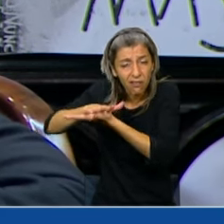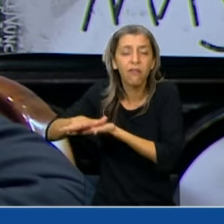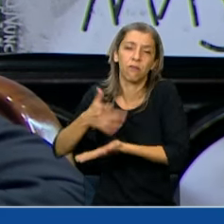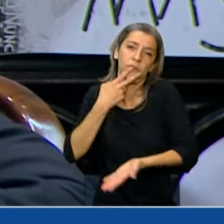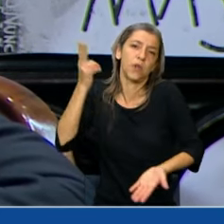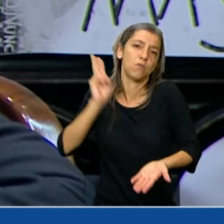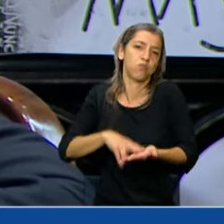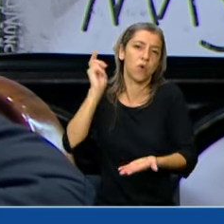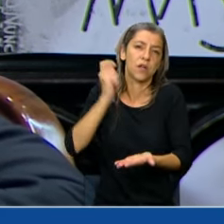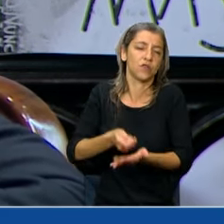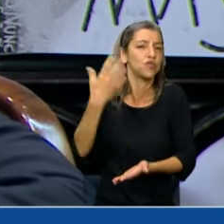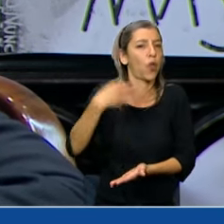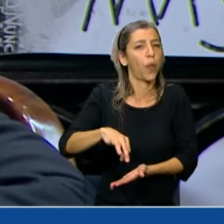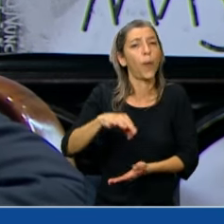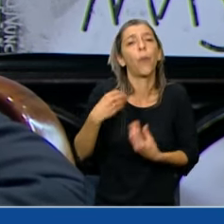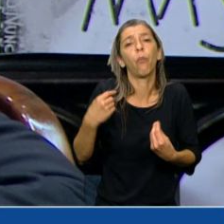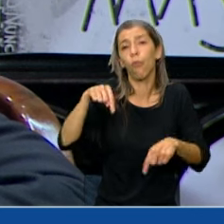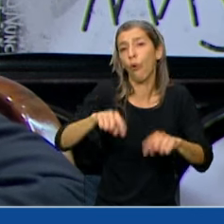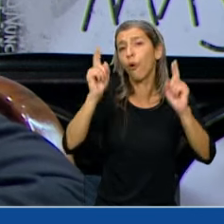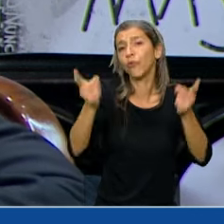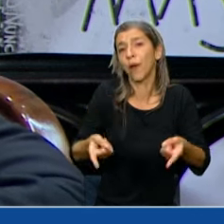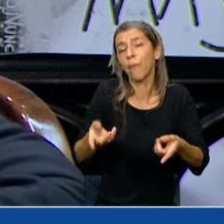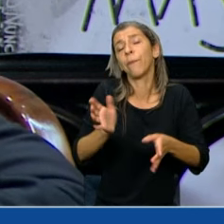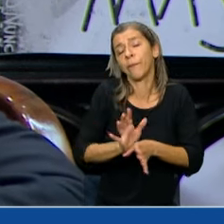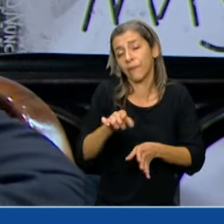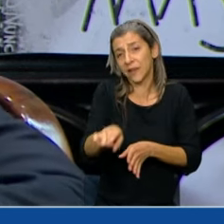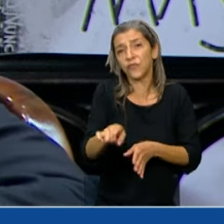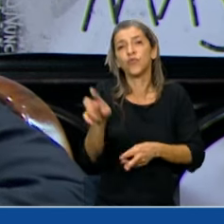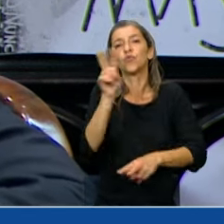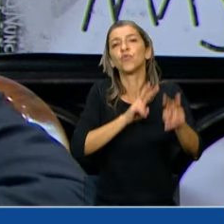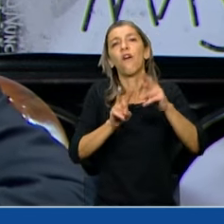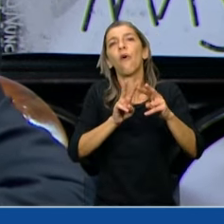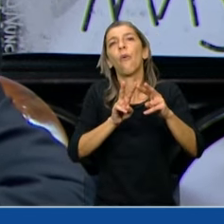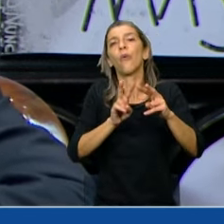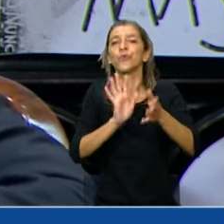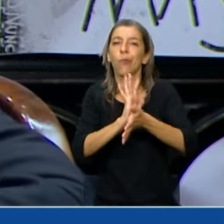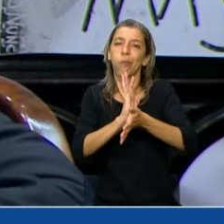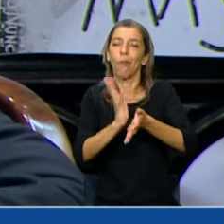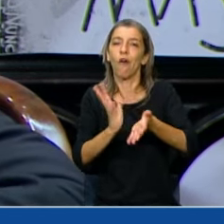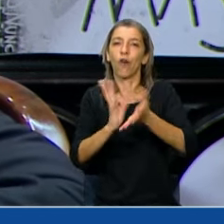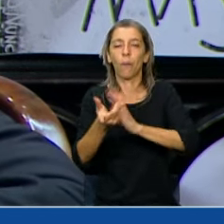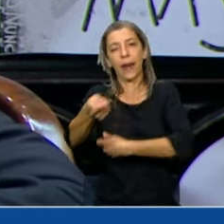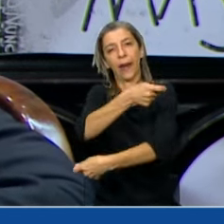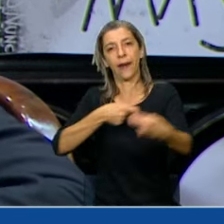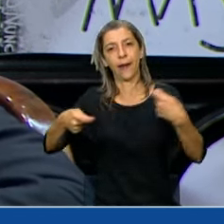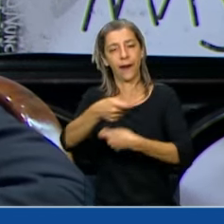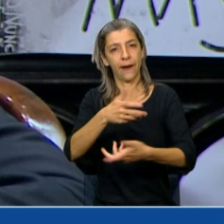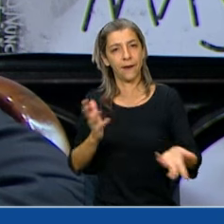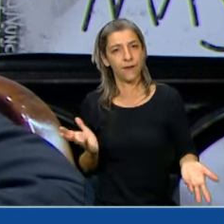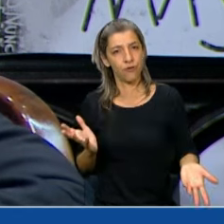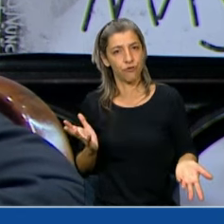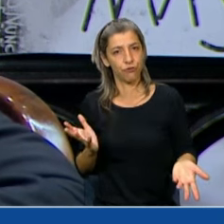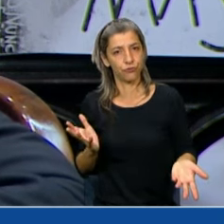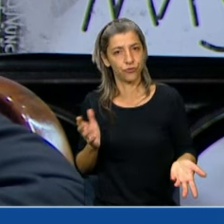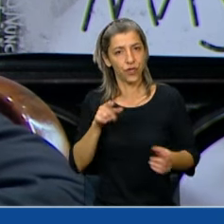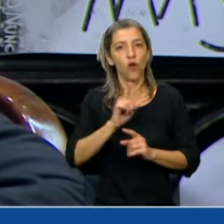hoy también hay una tendencia a la financiera de la vivienda que se utiliza como activo y no